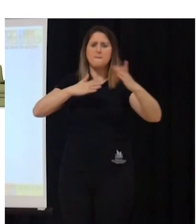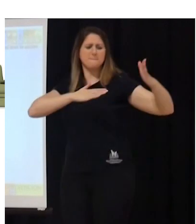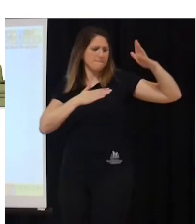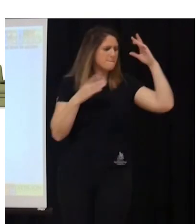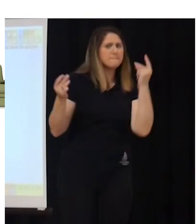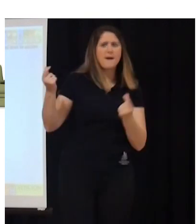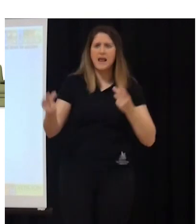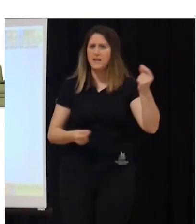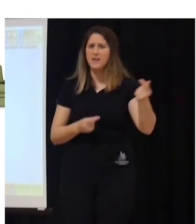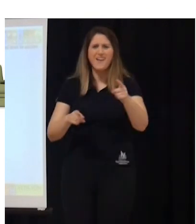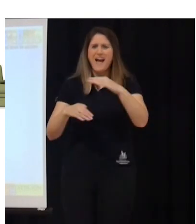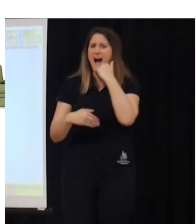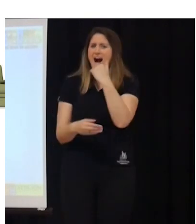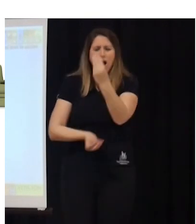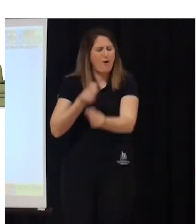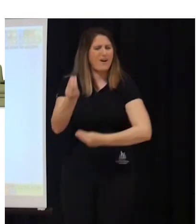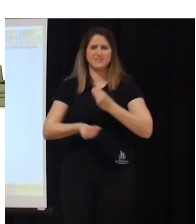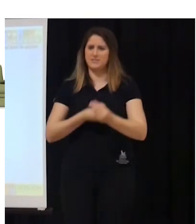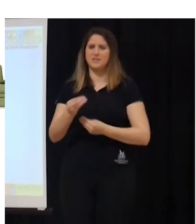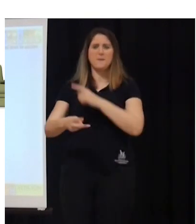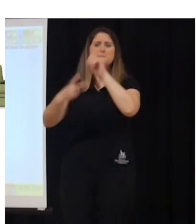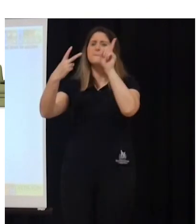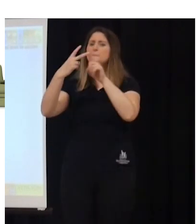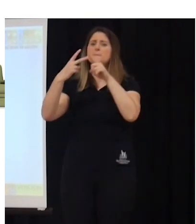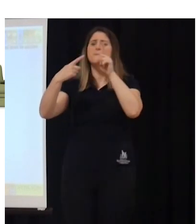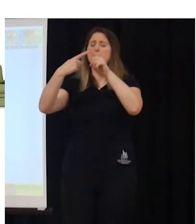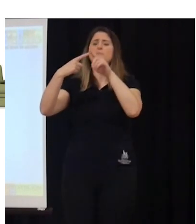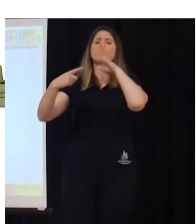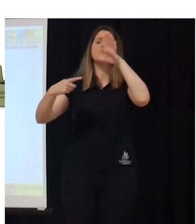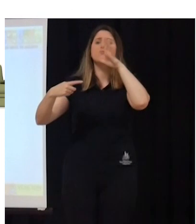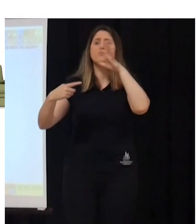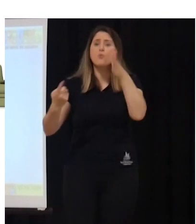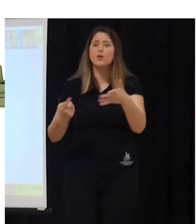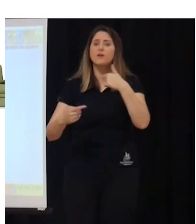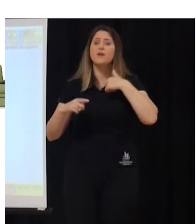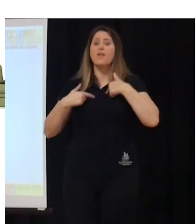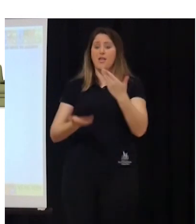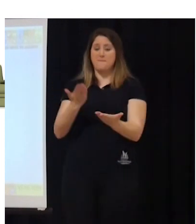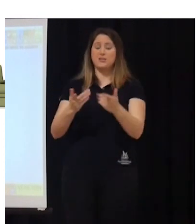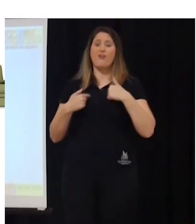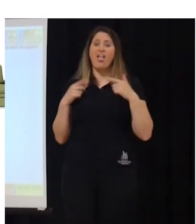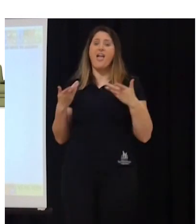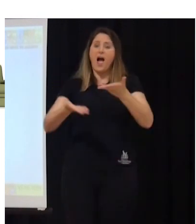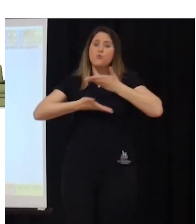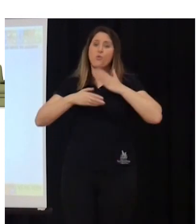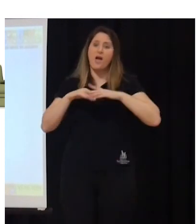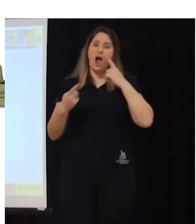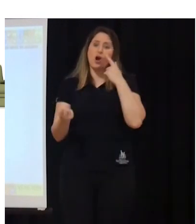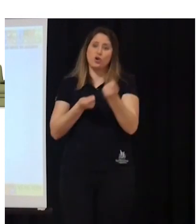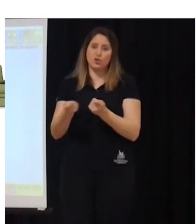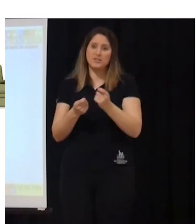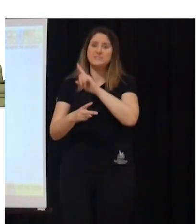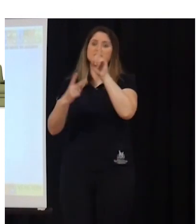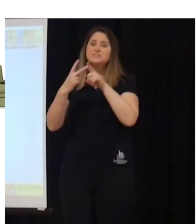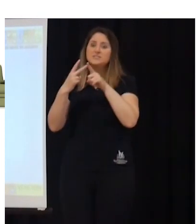baile, hagan algo. En primer lugar, porque les va a ayudar a controlar el peso. Pero en segundo lugar, porque